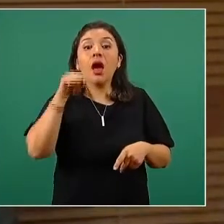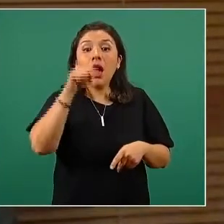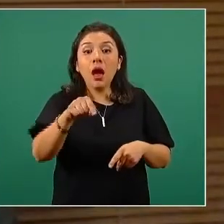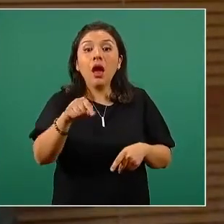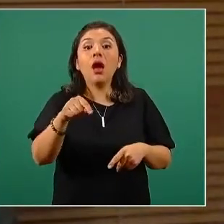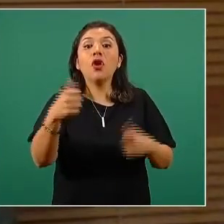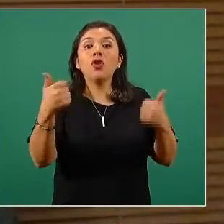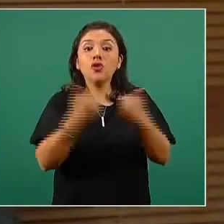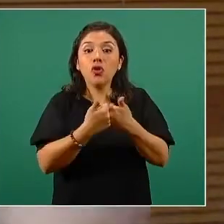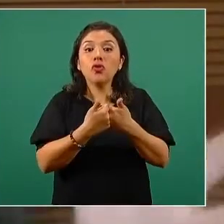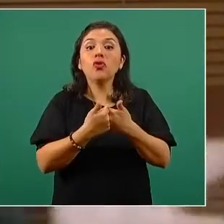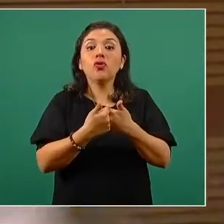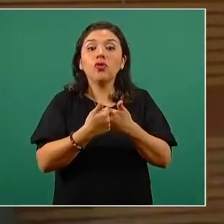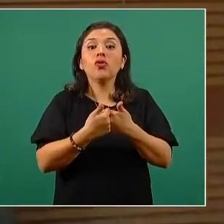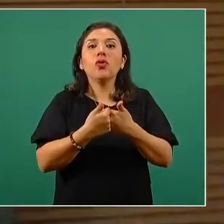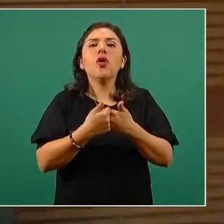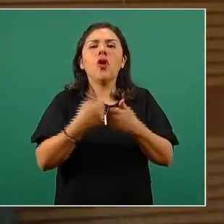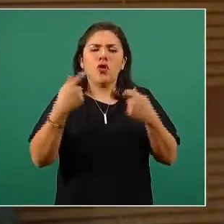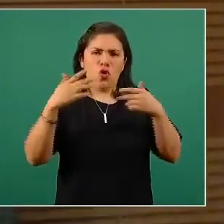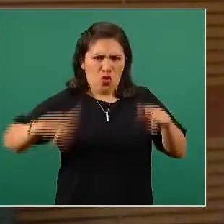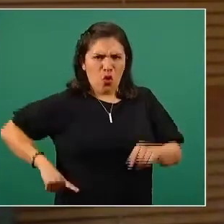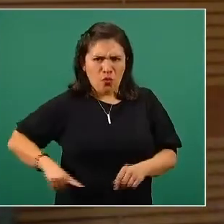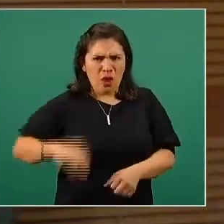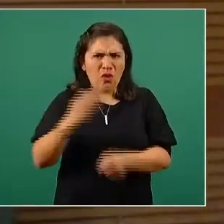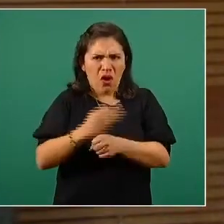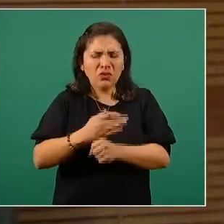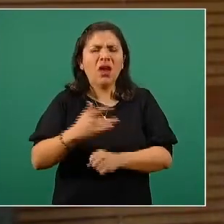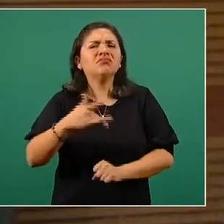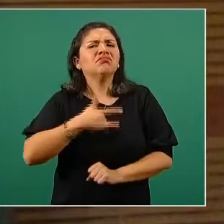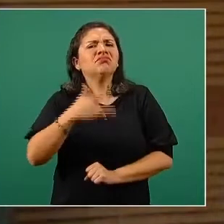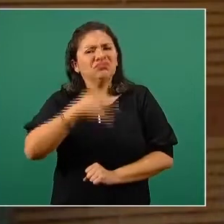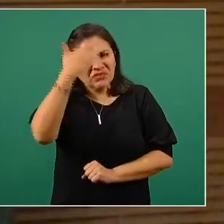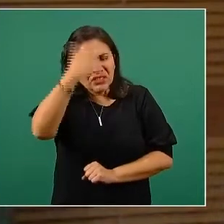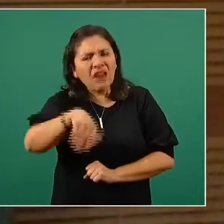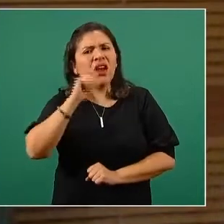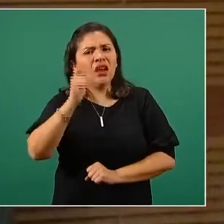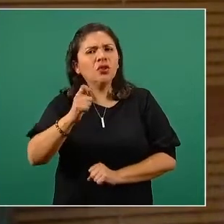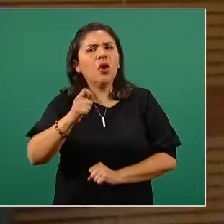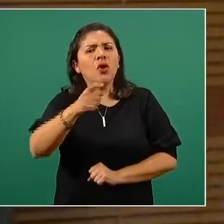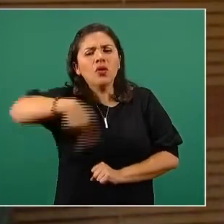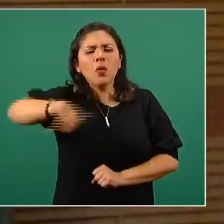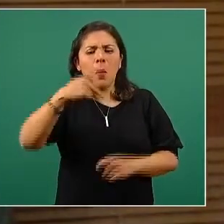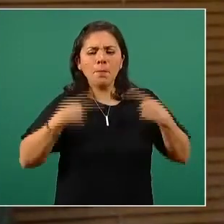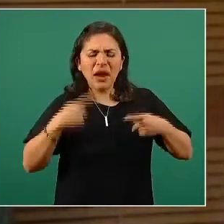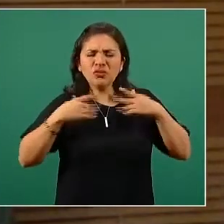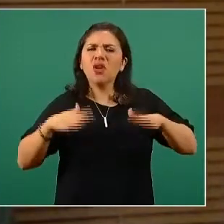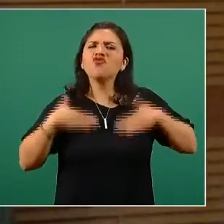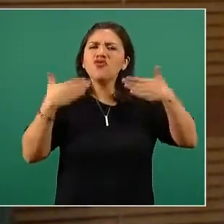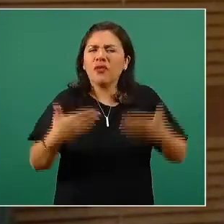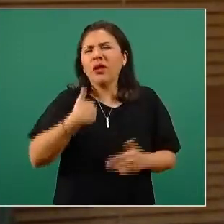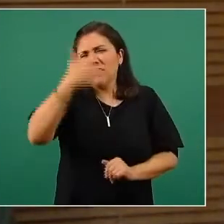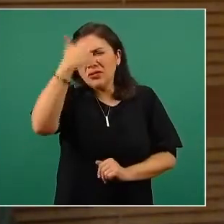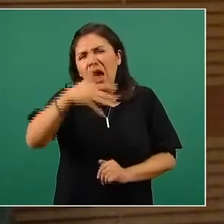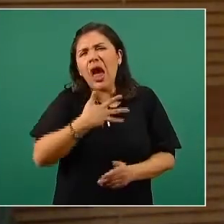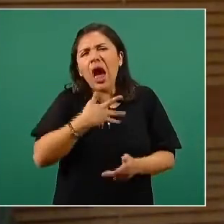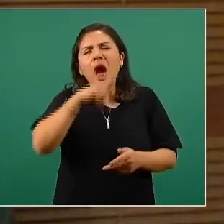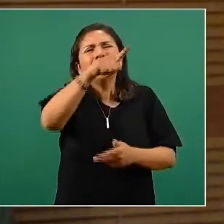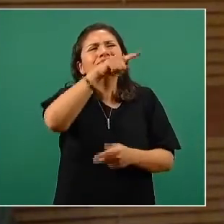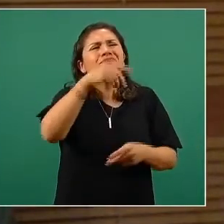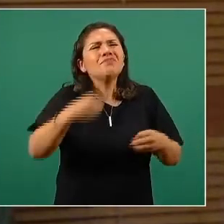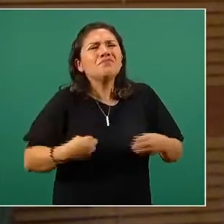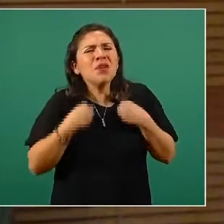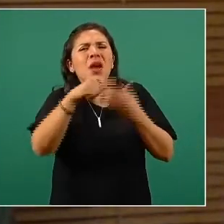este gobierno en general tiene la confianza de las personas, sabemos que viven en los sitios donde están programados, donde